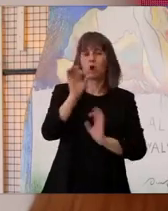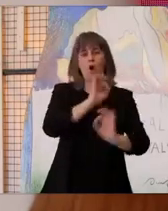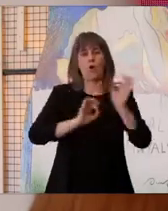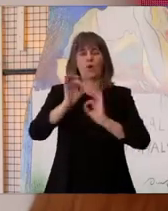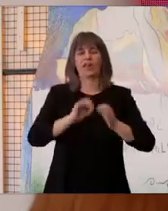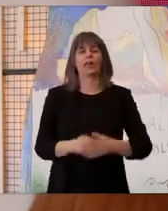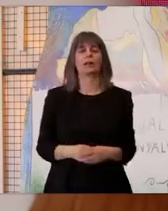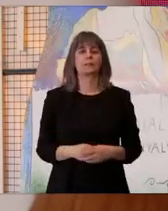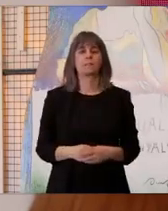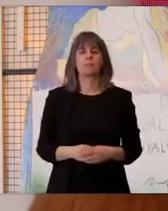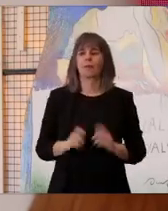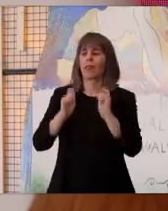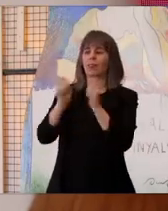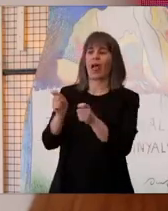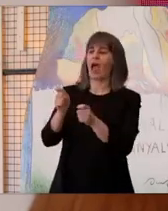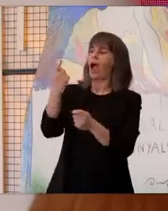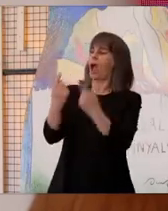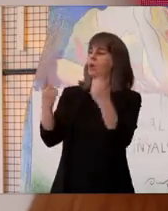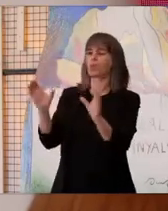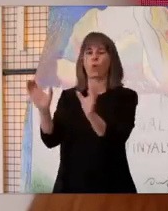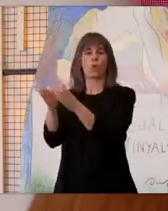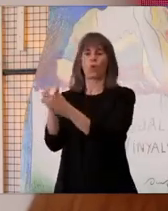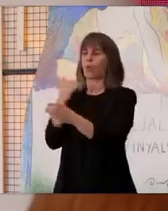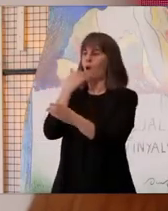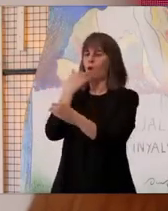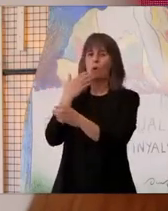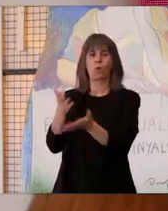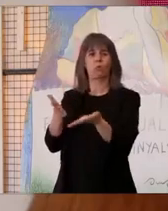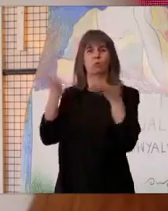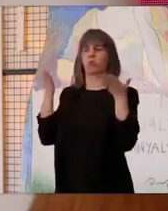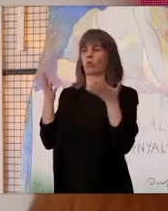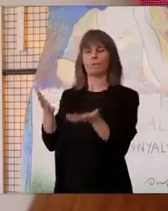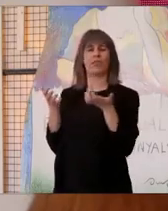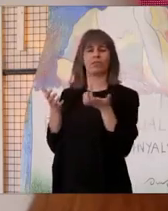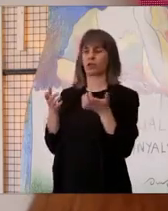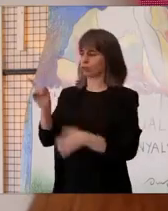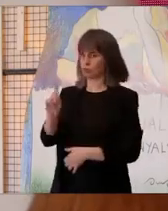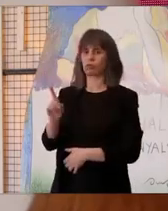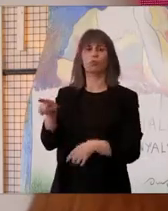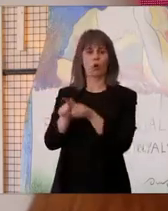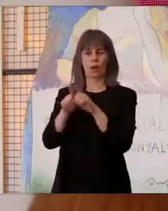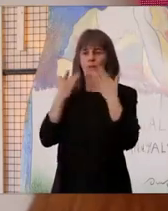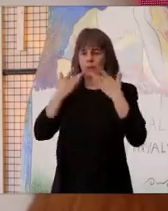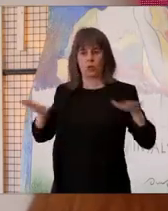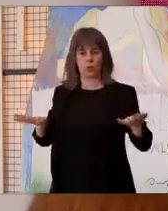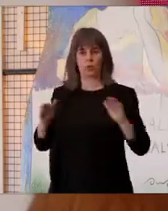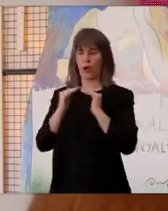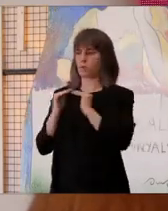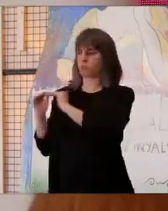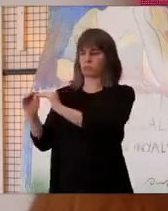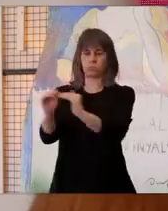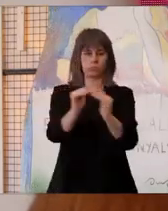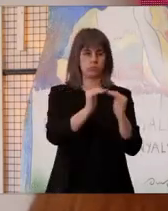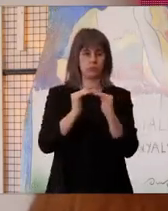a ninguna mujer ni a ningún grupo en especial y se ha comportado con una enorme imparcialidad la primera vez que